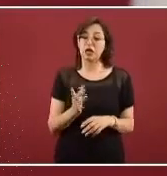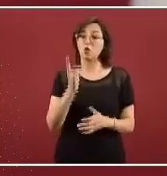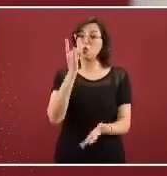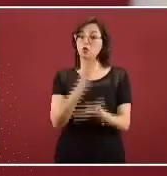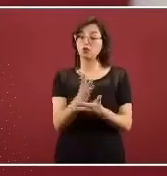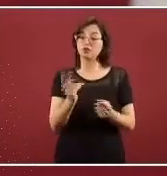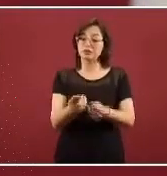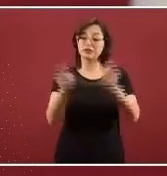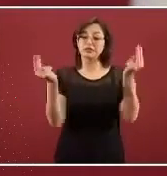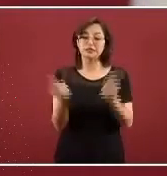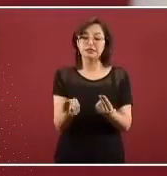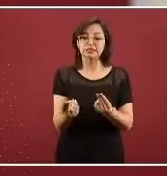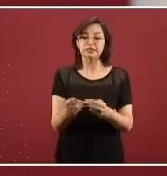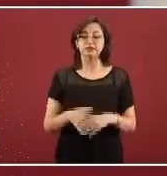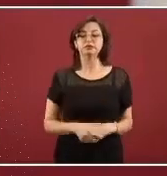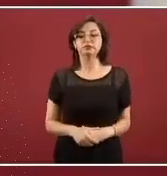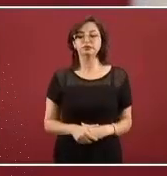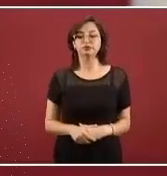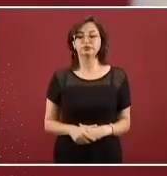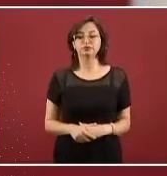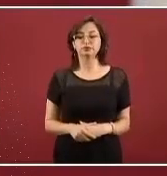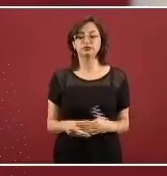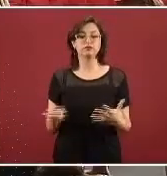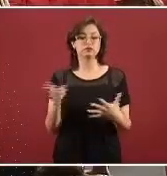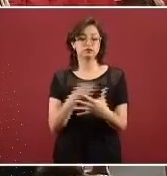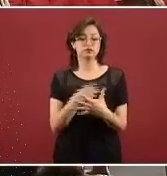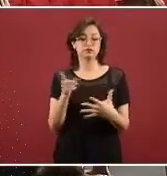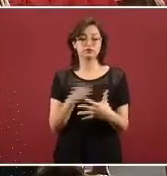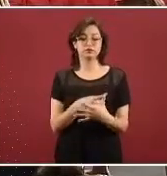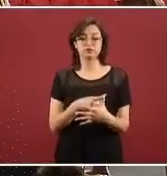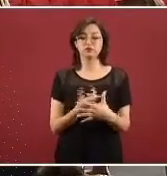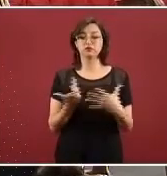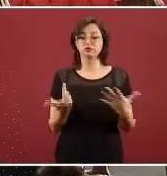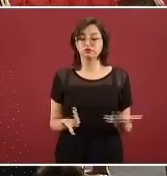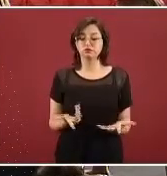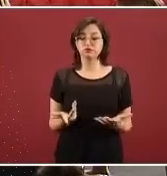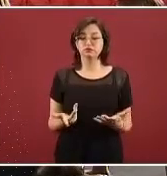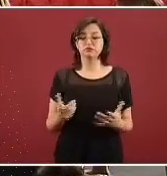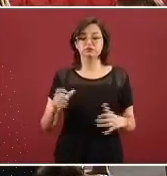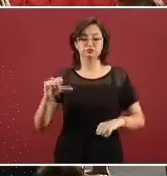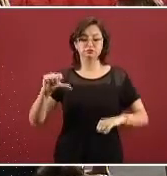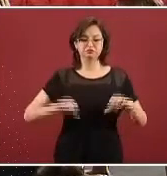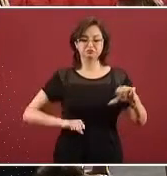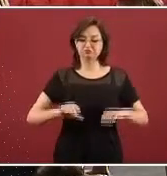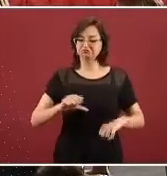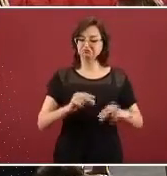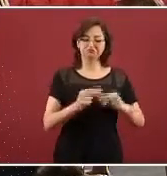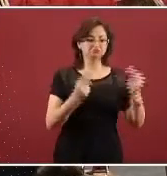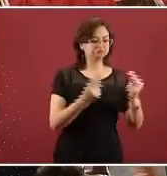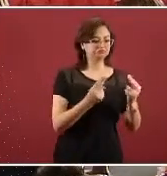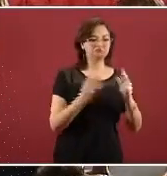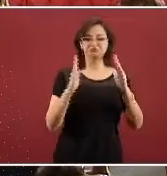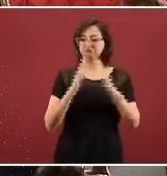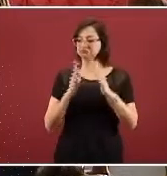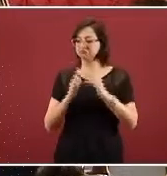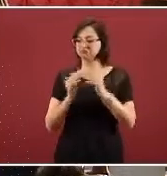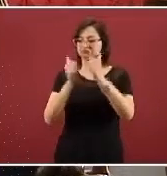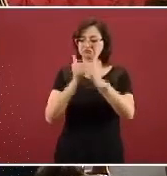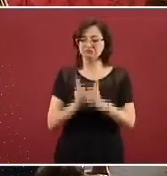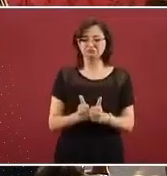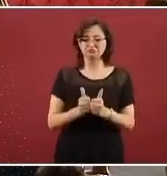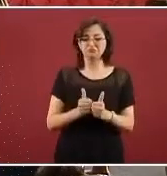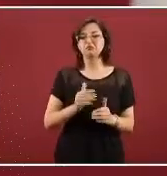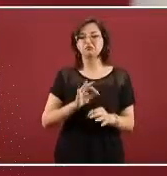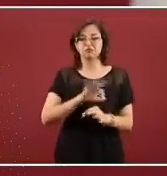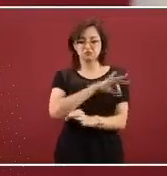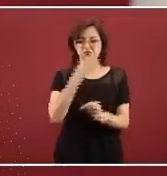interés público. Medida 5. Una vez terminada la suspensión de actividades no esenciales y el resguardo domiciliario corresponsable, es decir,